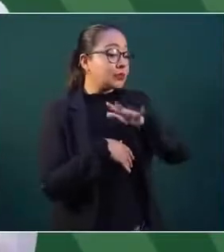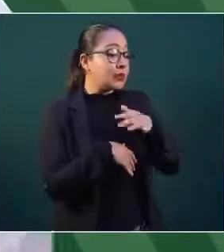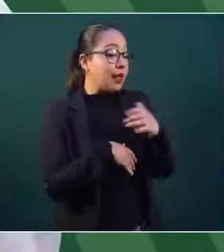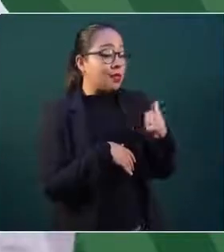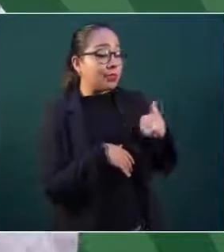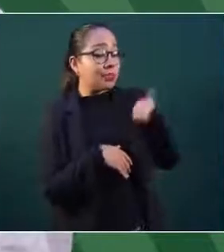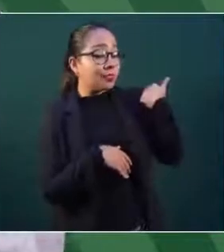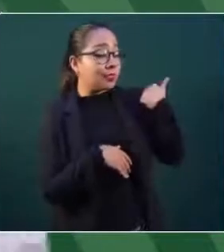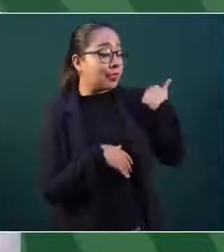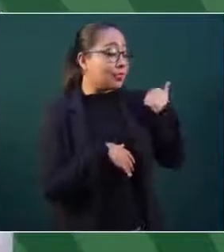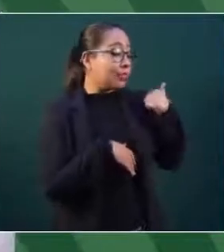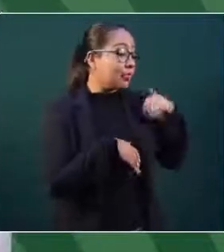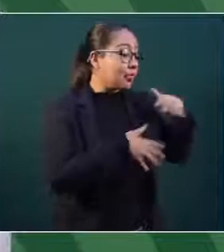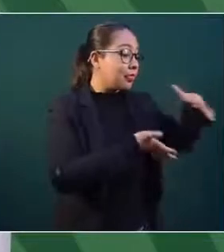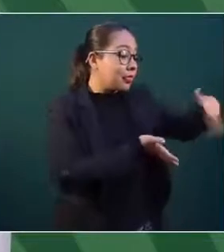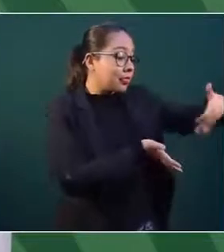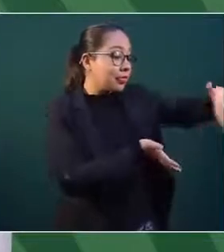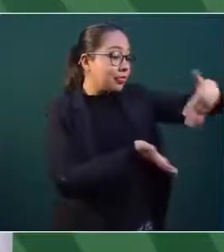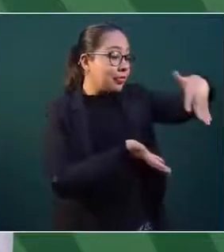Venían a saquear,